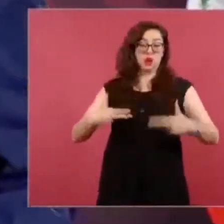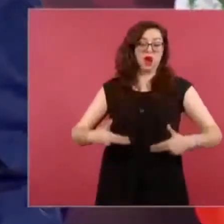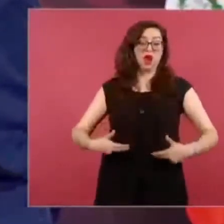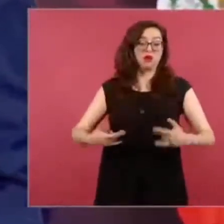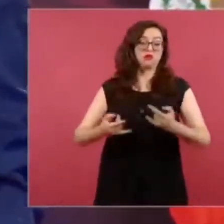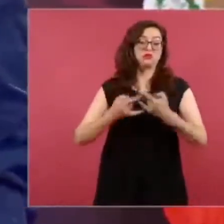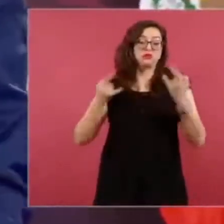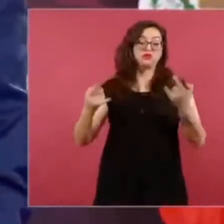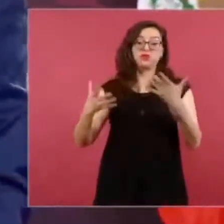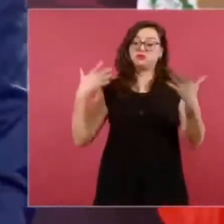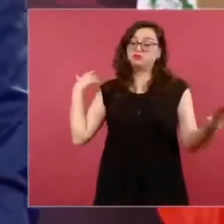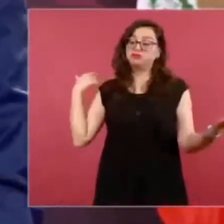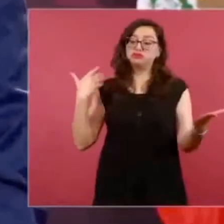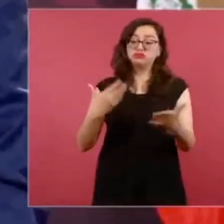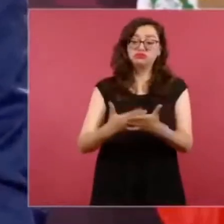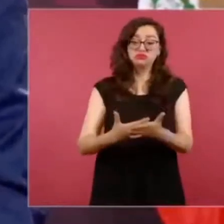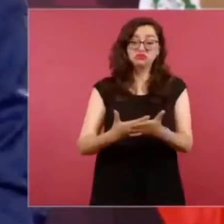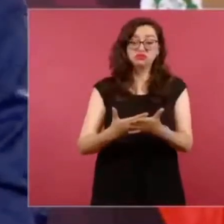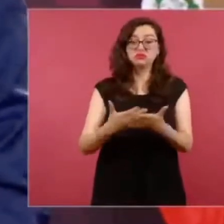tienen fortuna y otros no.